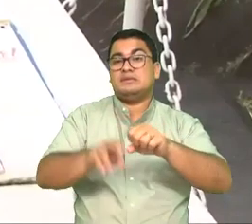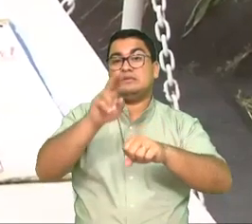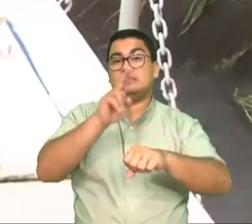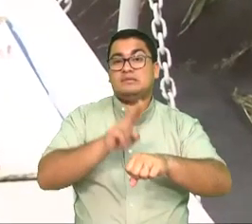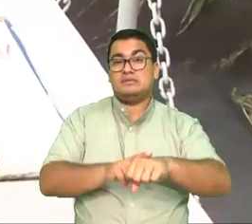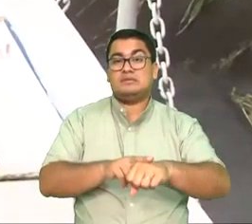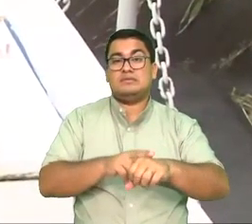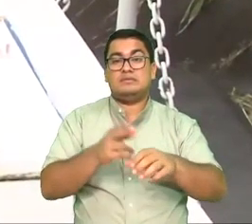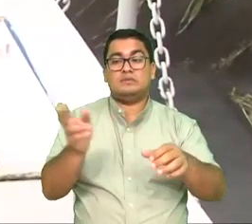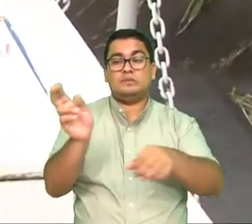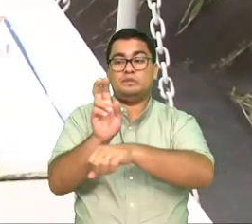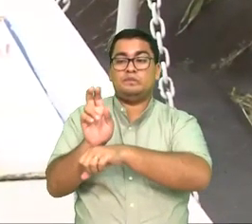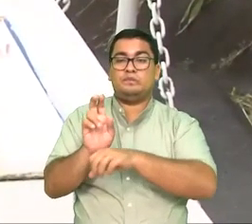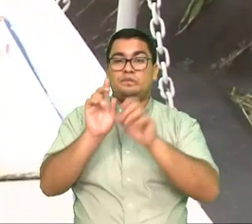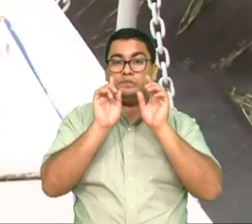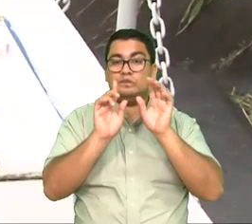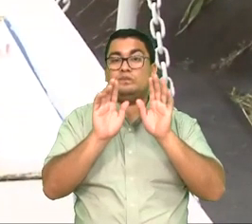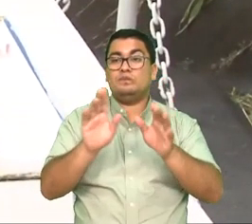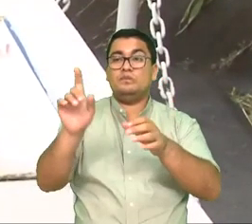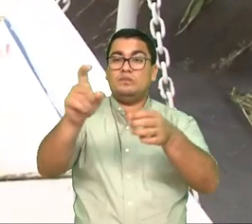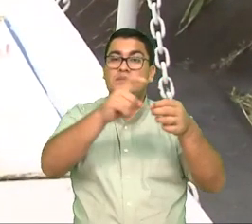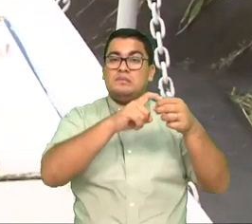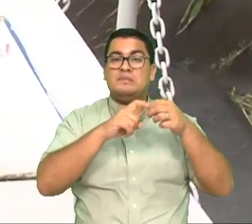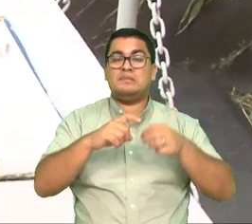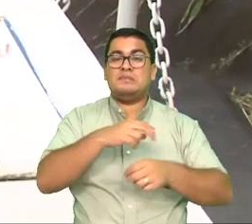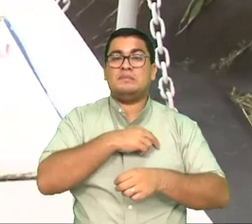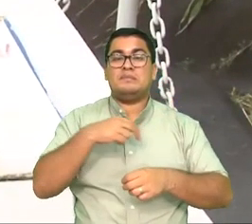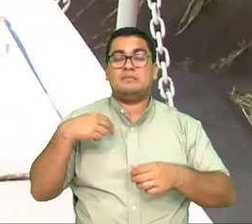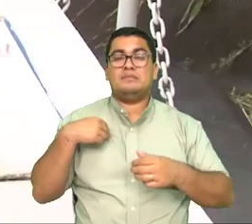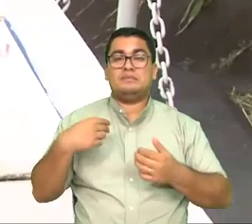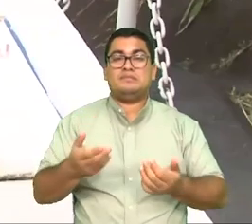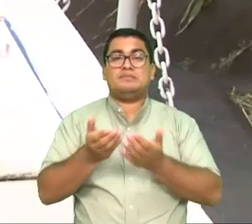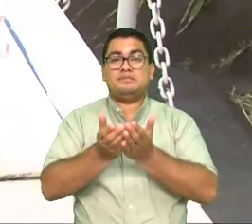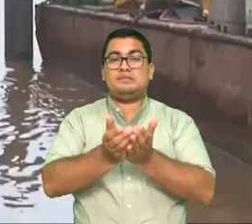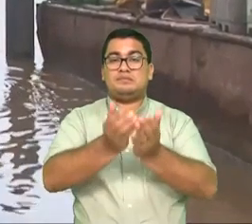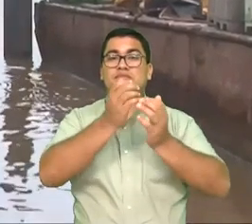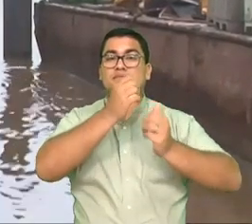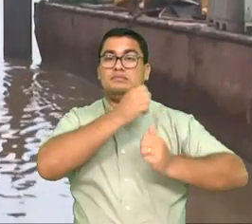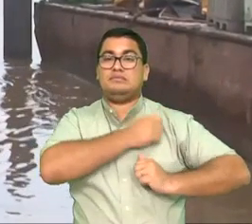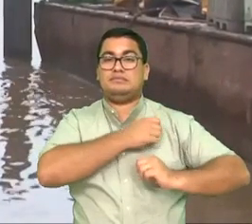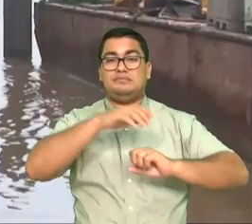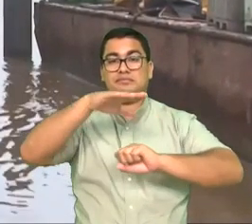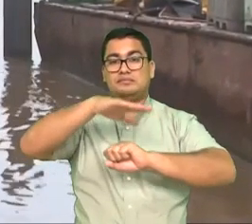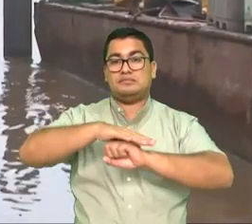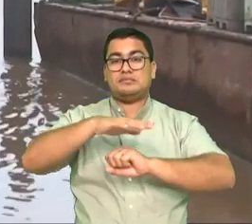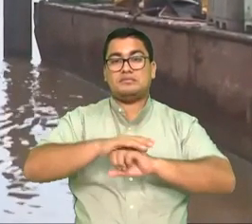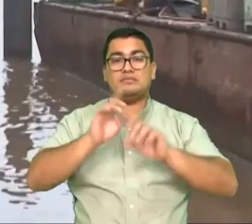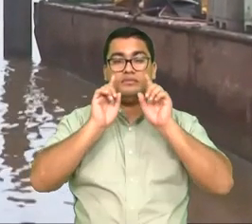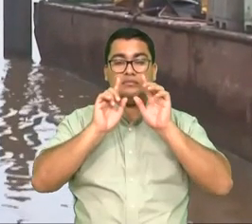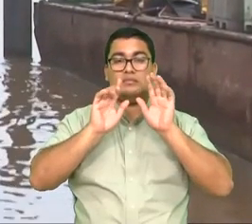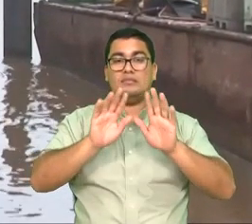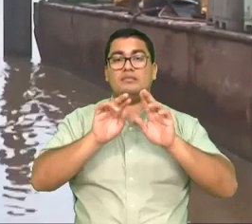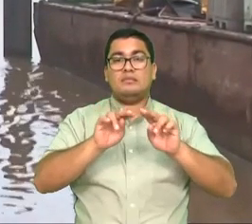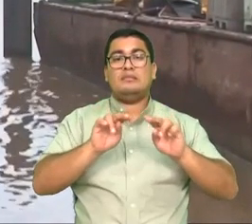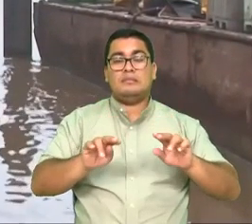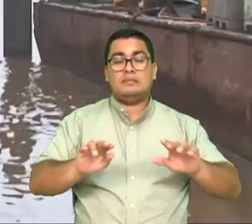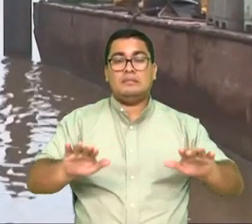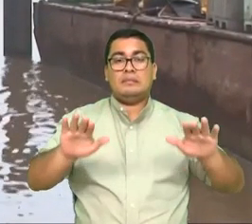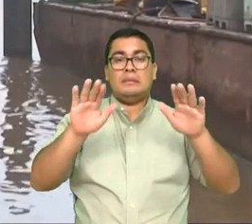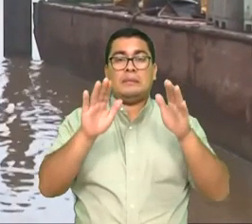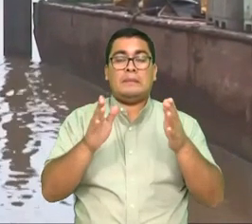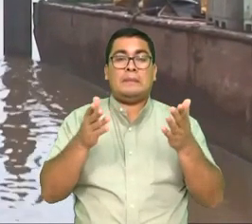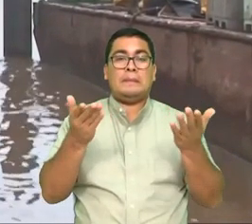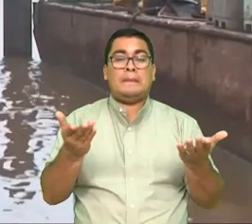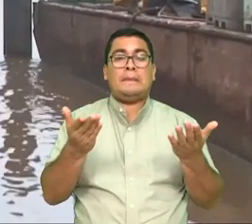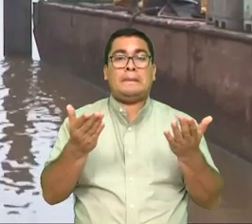sus puestos de mando y coordinaron acciones con la Fuerza Naval y la Comisión Municipal de Prevención, Mitigación y Atención de Desastres